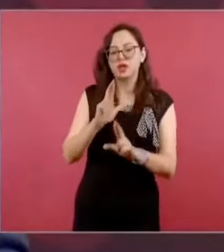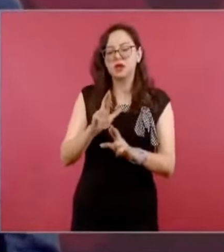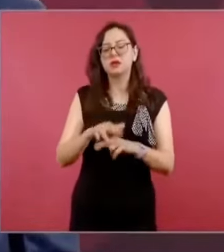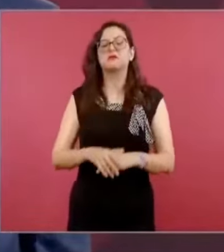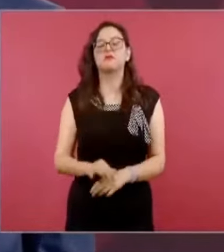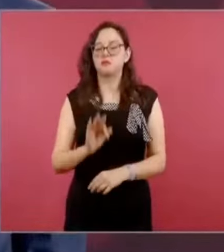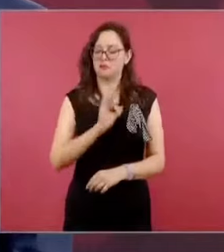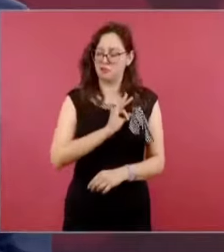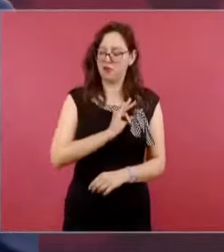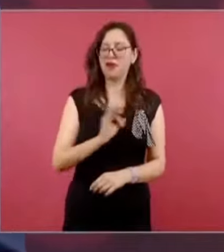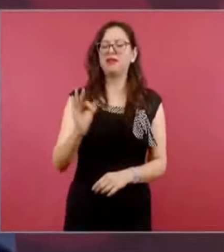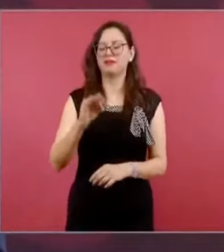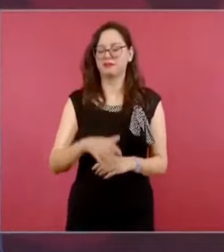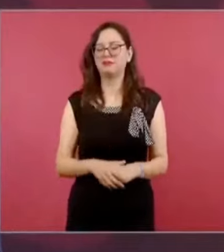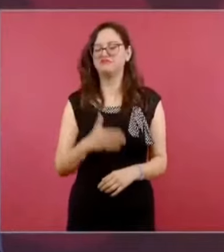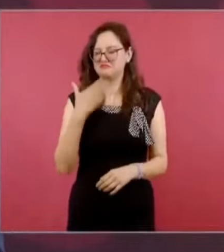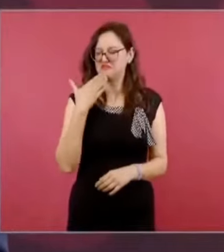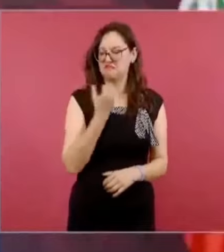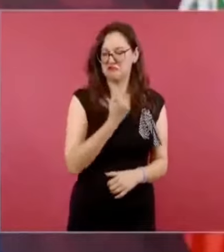mares